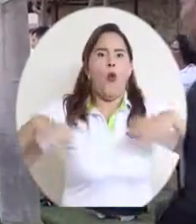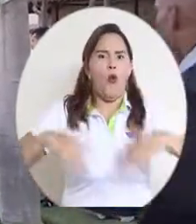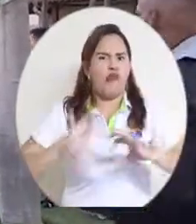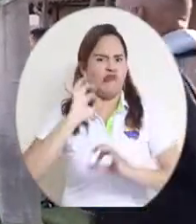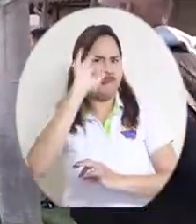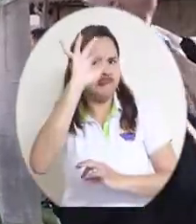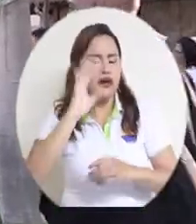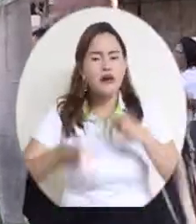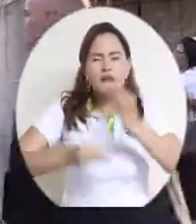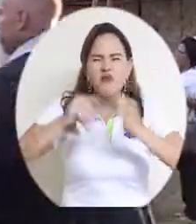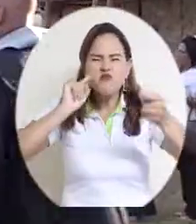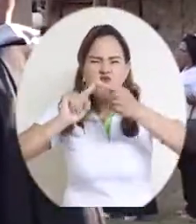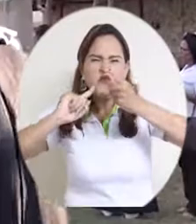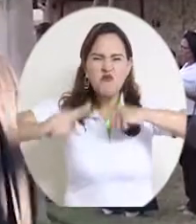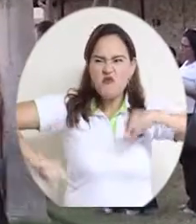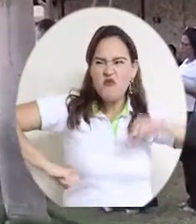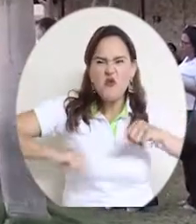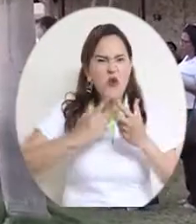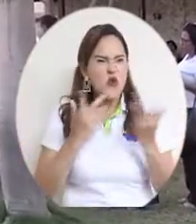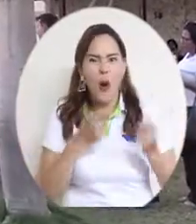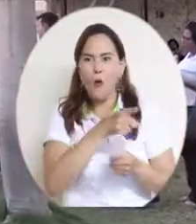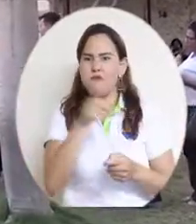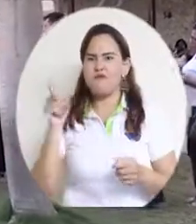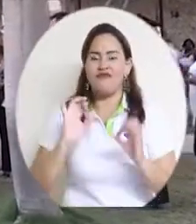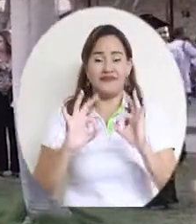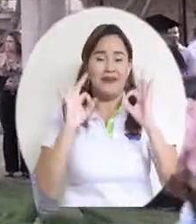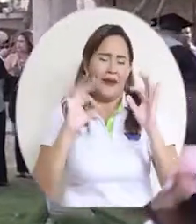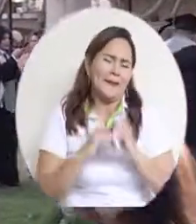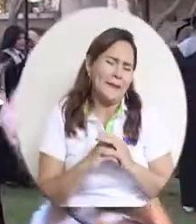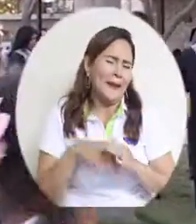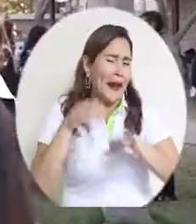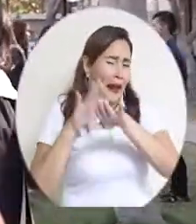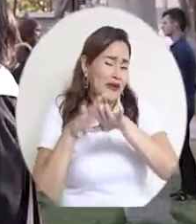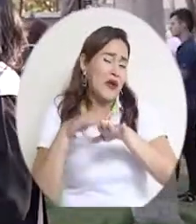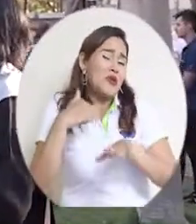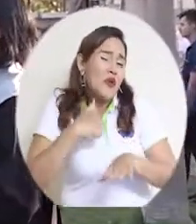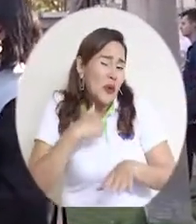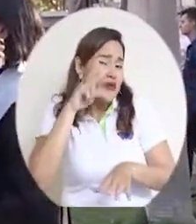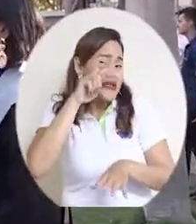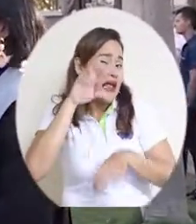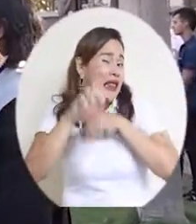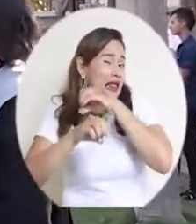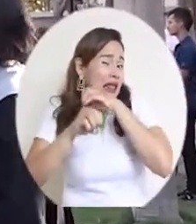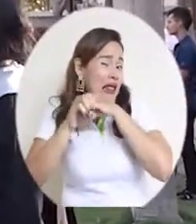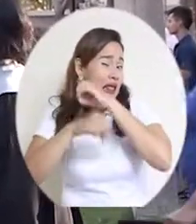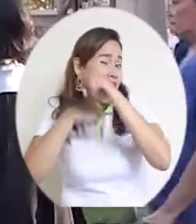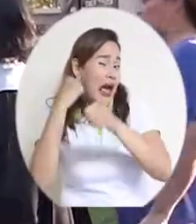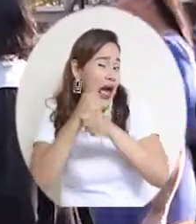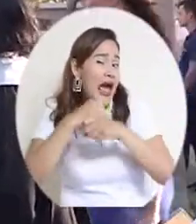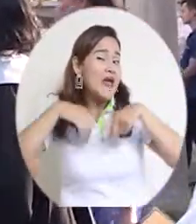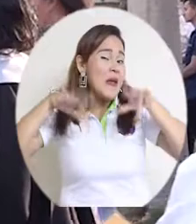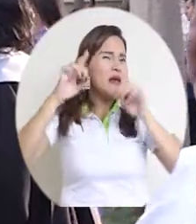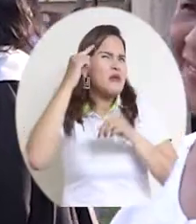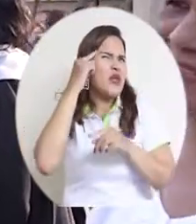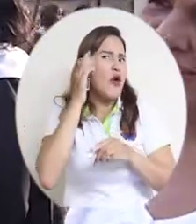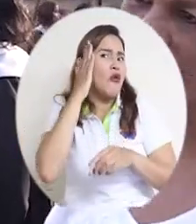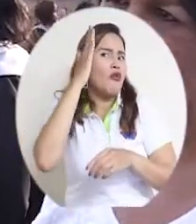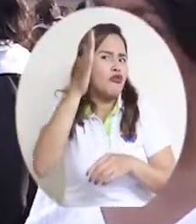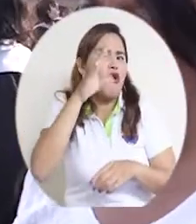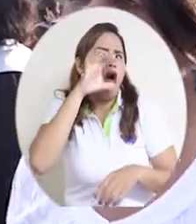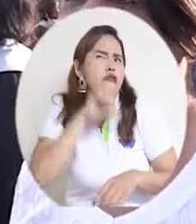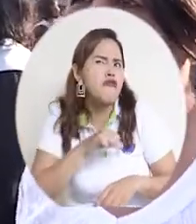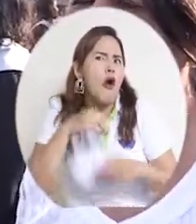física, documental, administrativa, en todos los aspectos. Y lo otro es que uno a los 70 años tiene que estar pensando qué va a hacer con los próximos